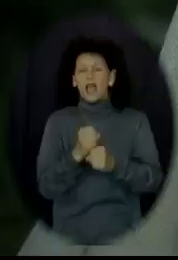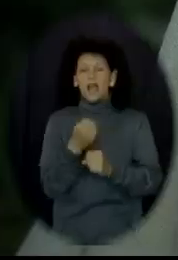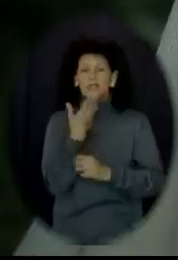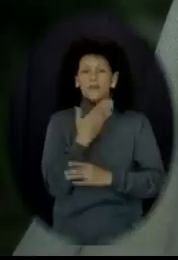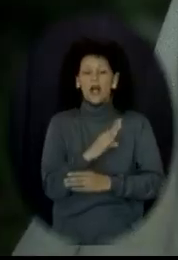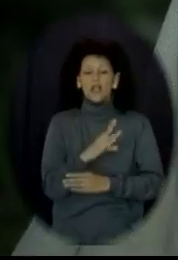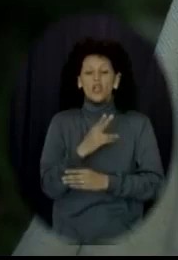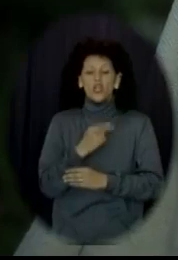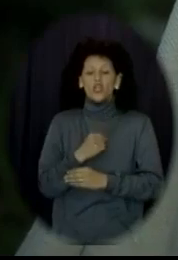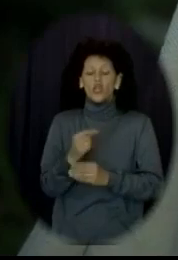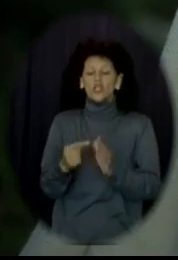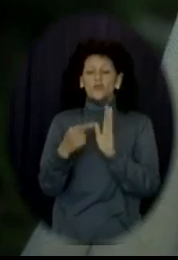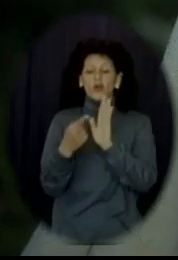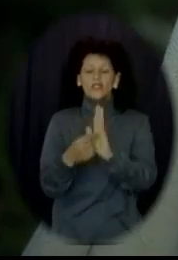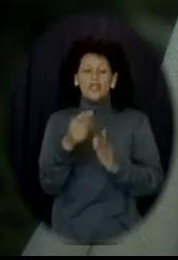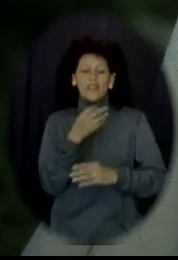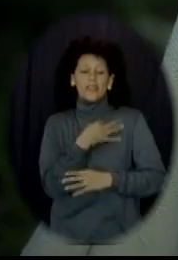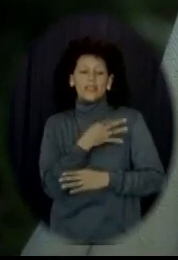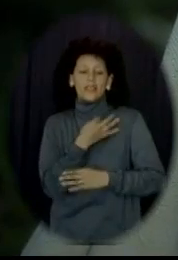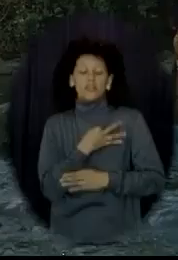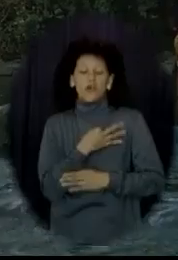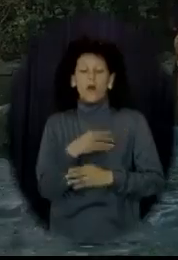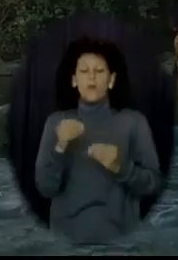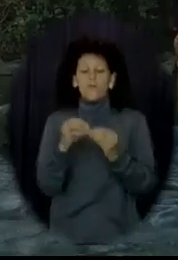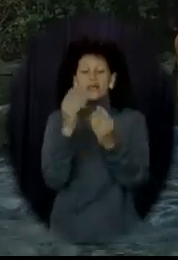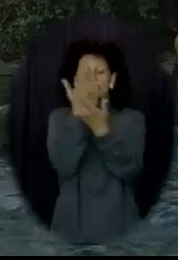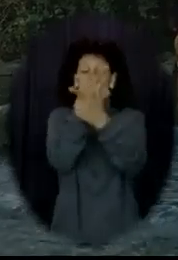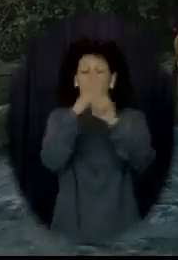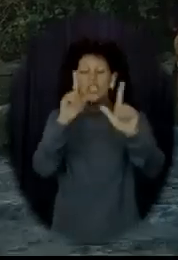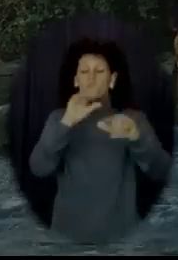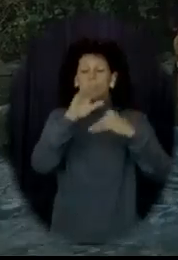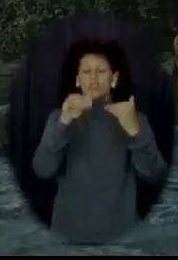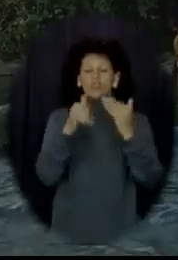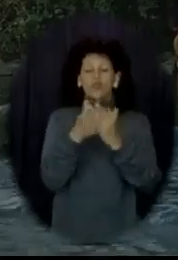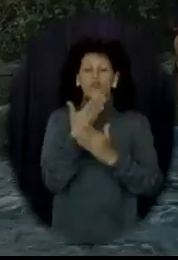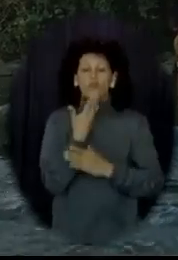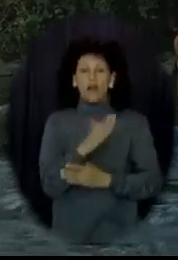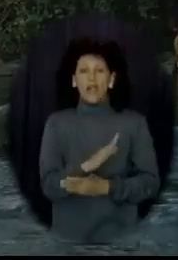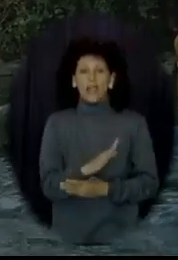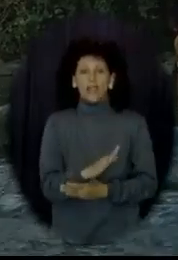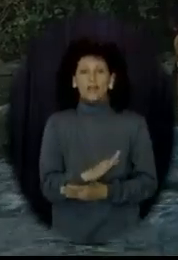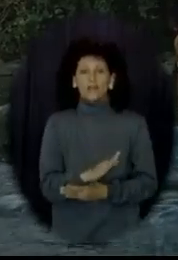nos ofenden. No nos dejes caer en tentación y líbranos del mal.